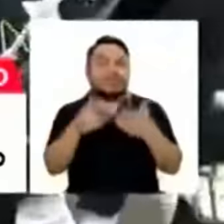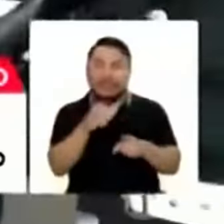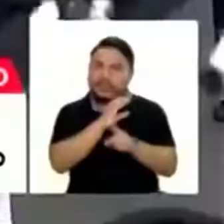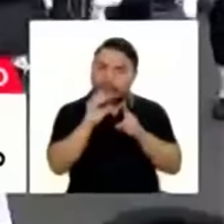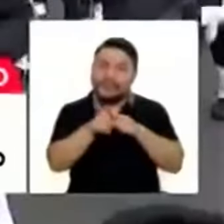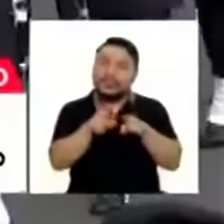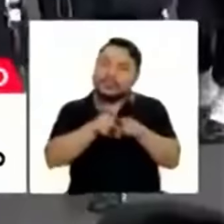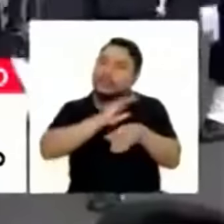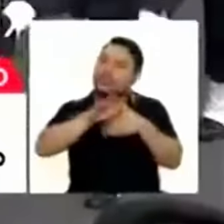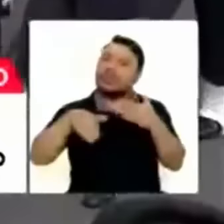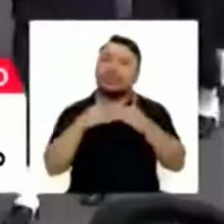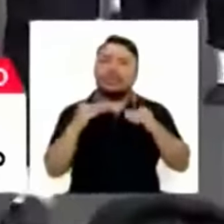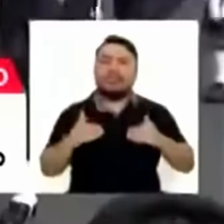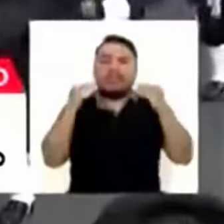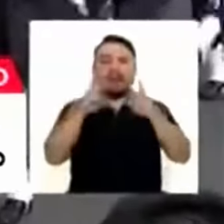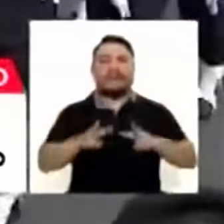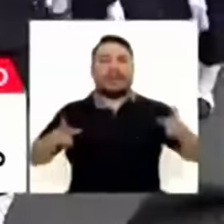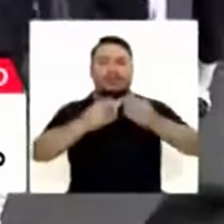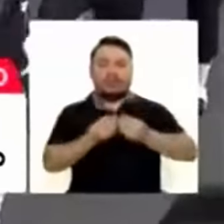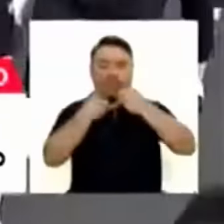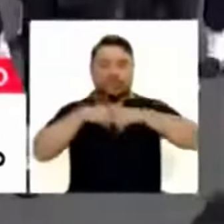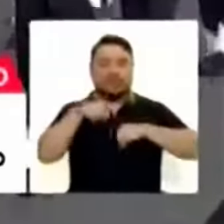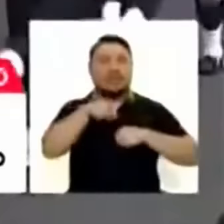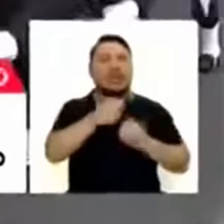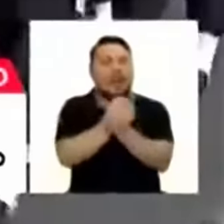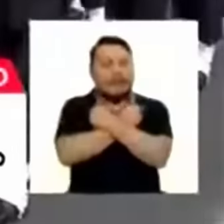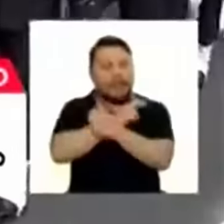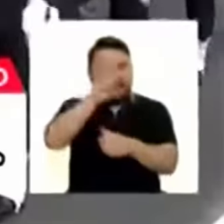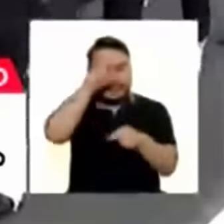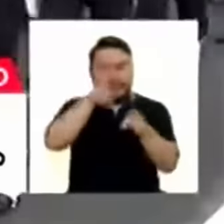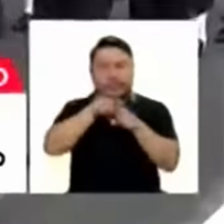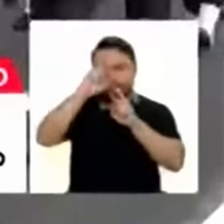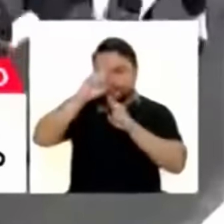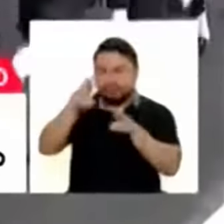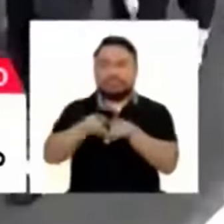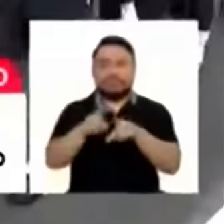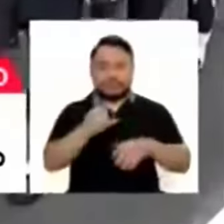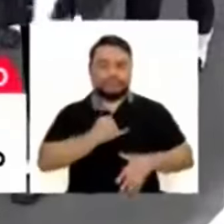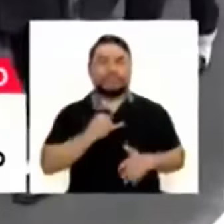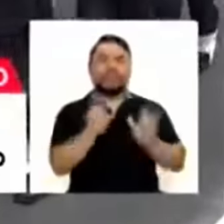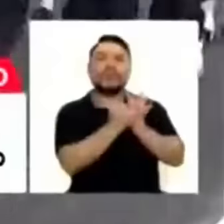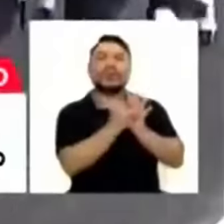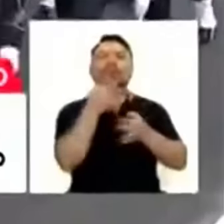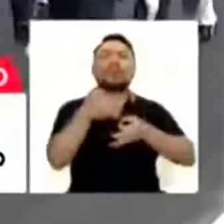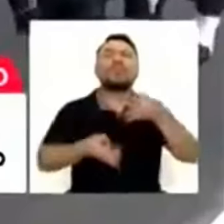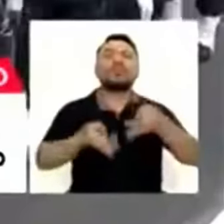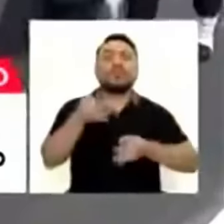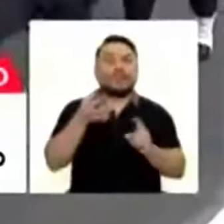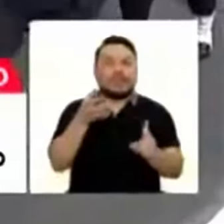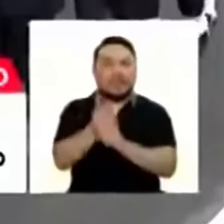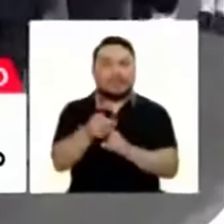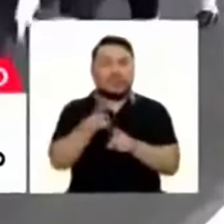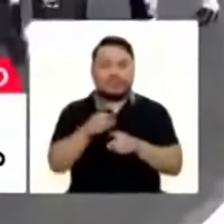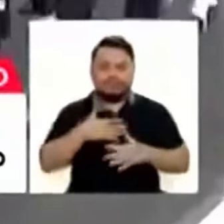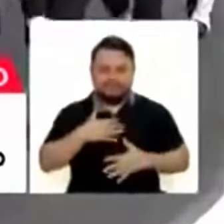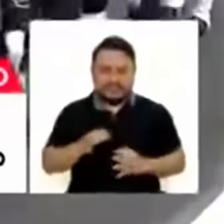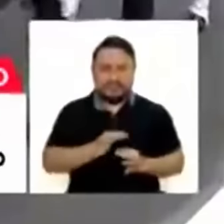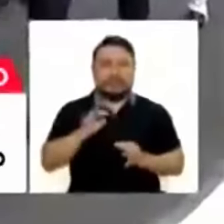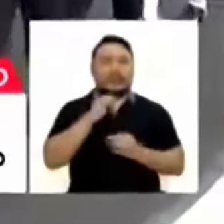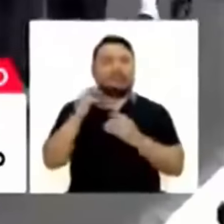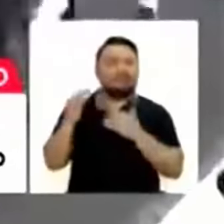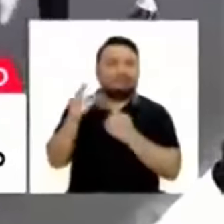y practicar los más altos valores, como el amor a la patria, la lealtad, la equidad y justicia, que configuran su espíritu guerrero,